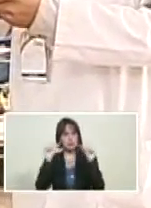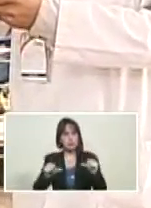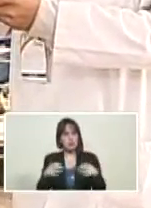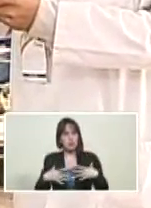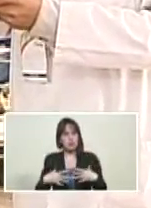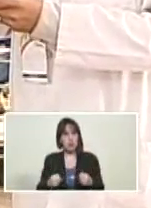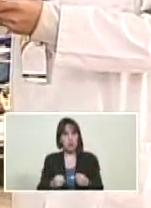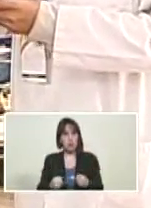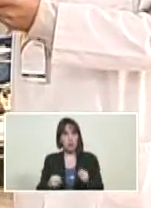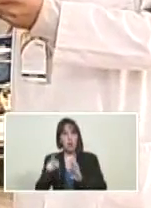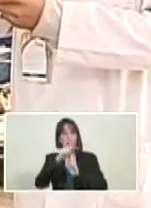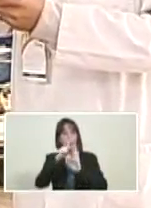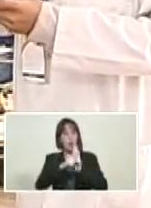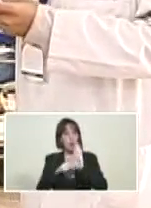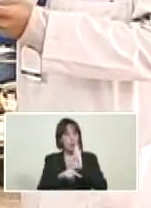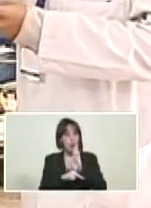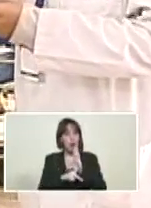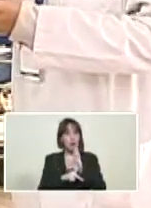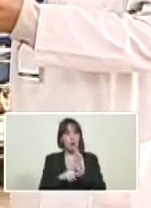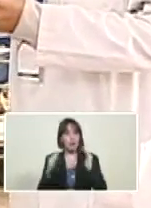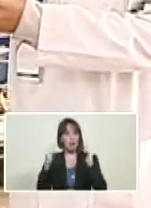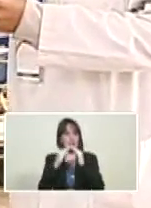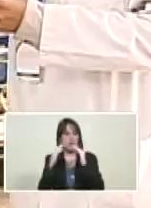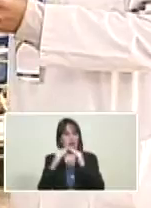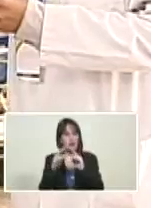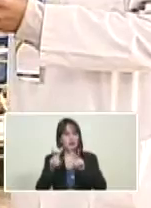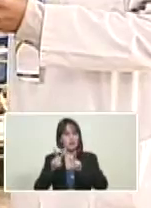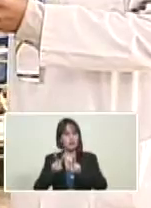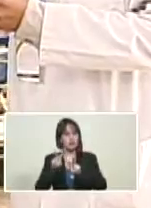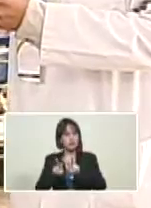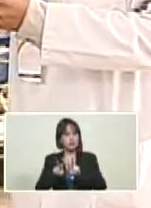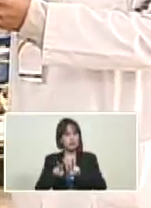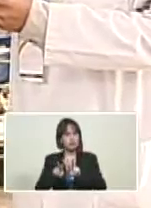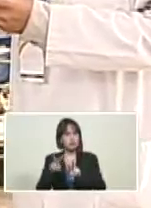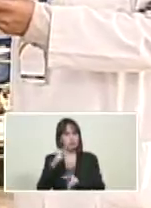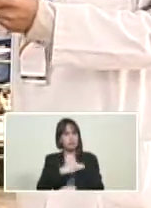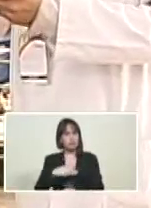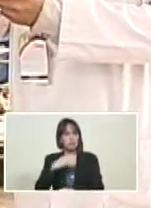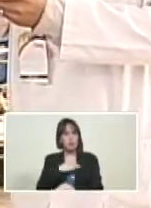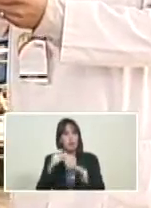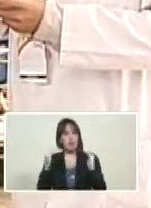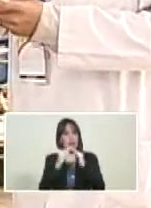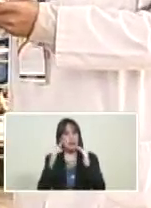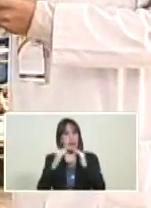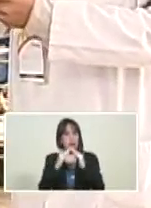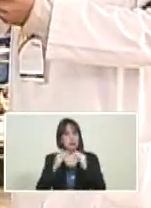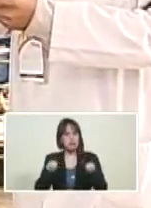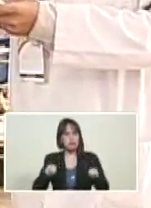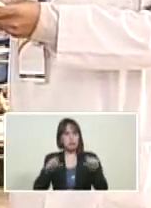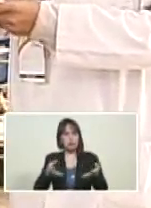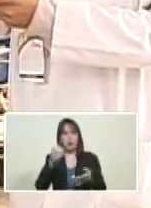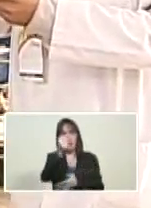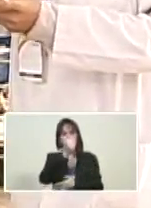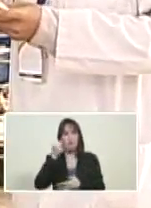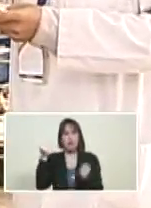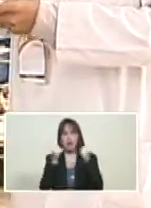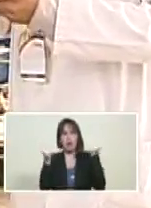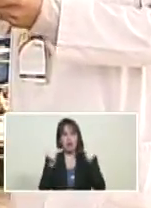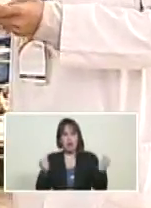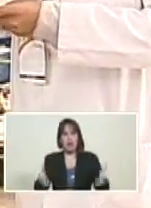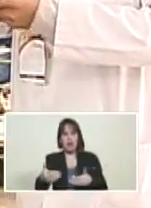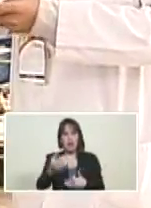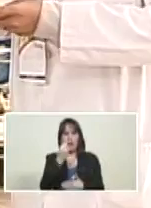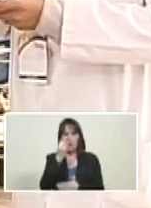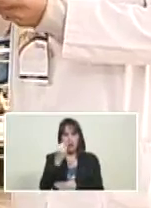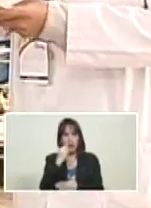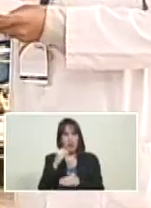a los planes de vivienda, de misión, de mi casa bien equipada, de productos CLAT, de línea blanca, línea marrón, es